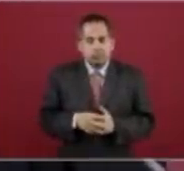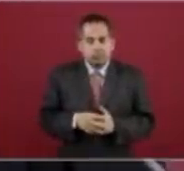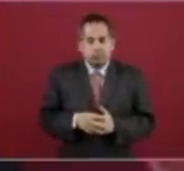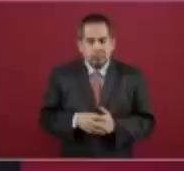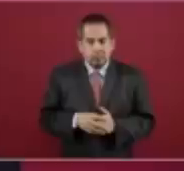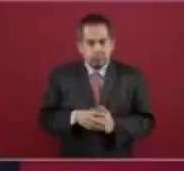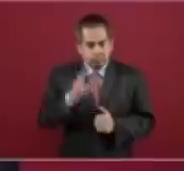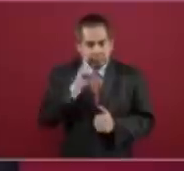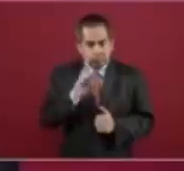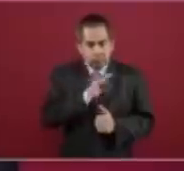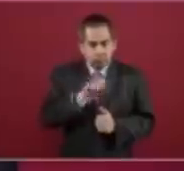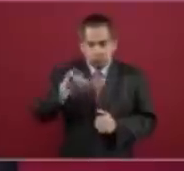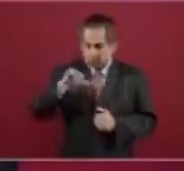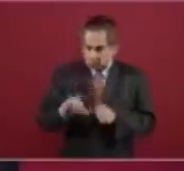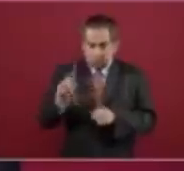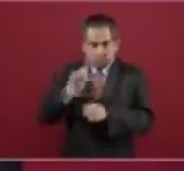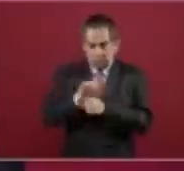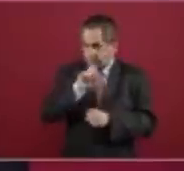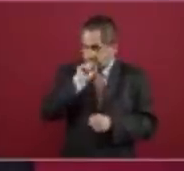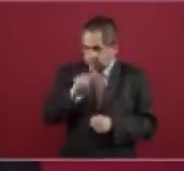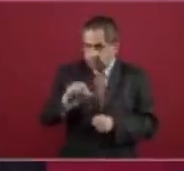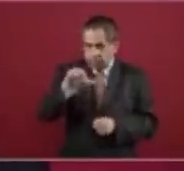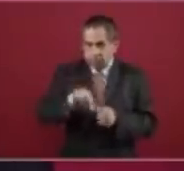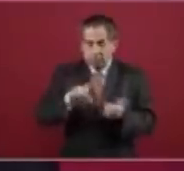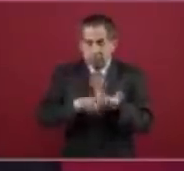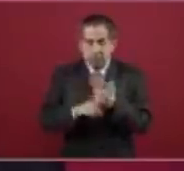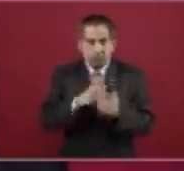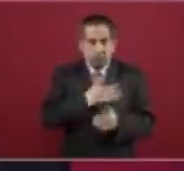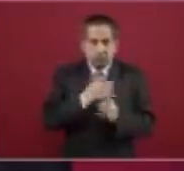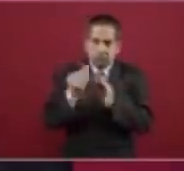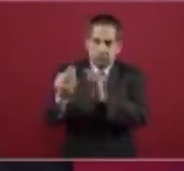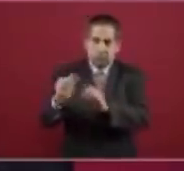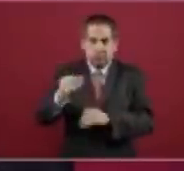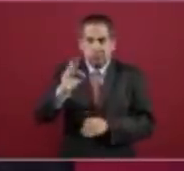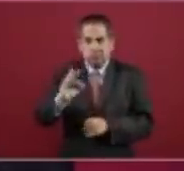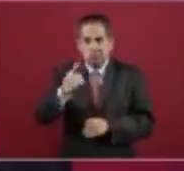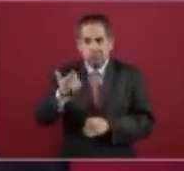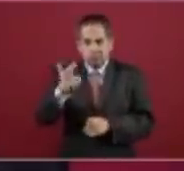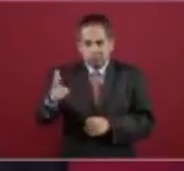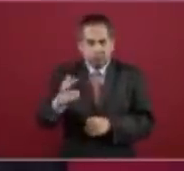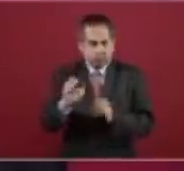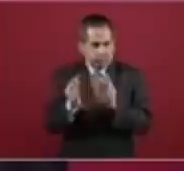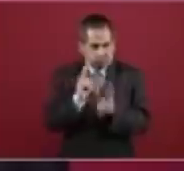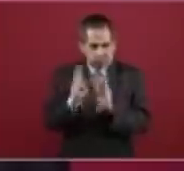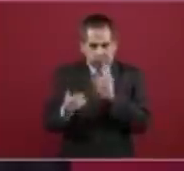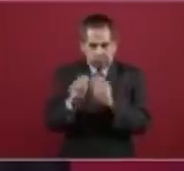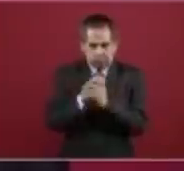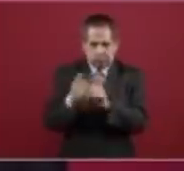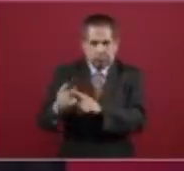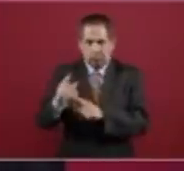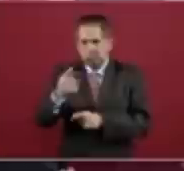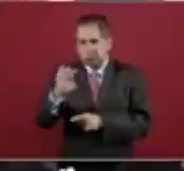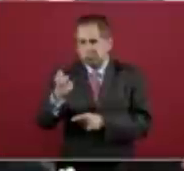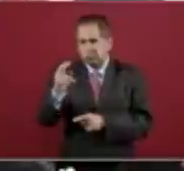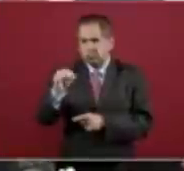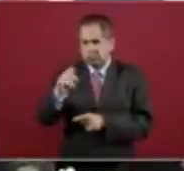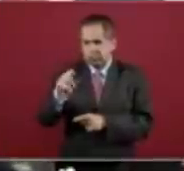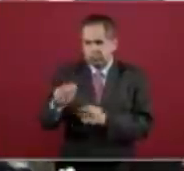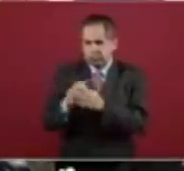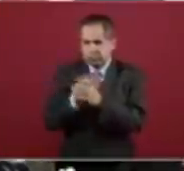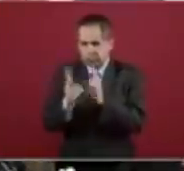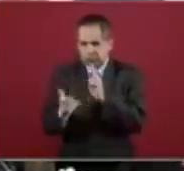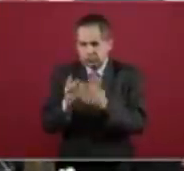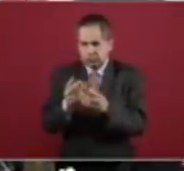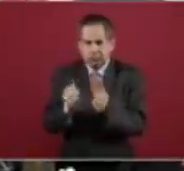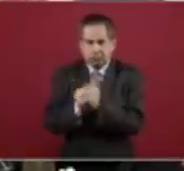si es posible el día de hoy, el fiscal general de la República, Alejandro Germanero.